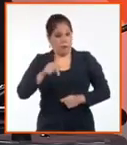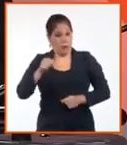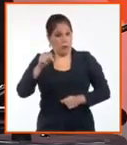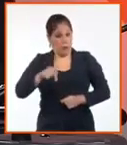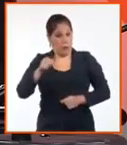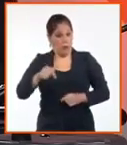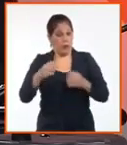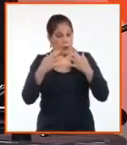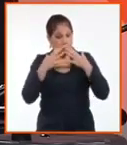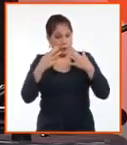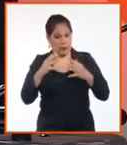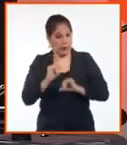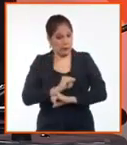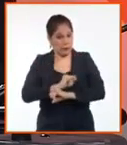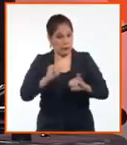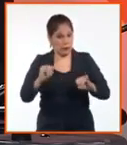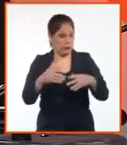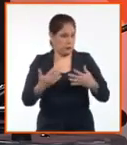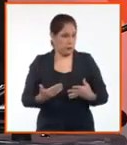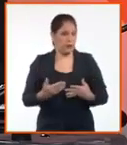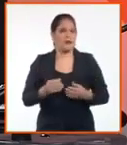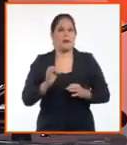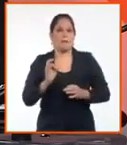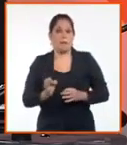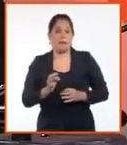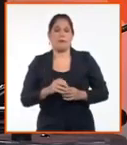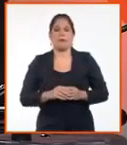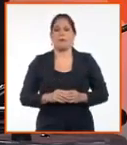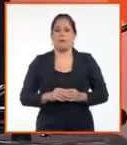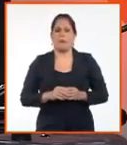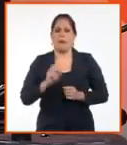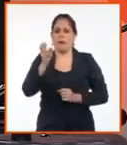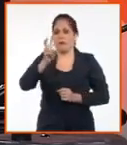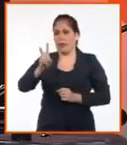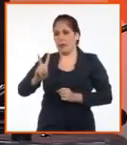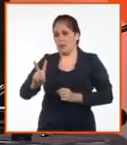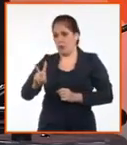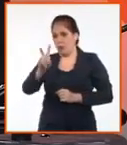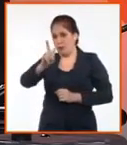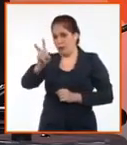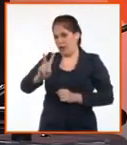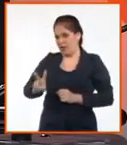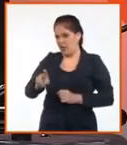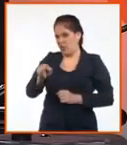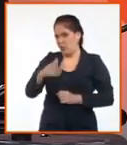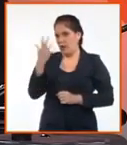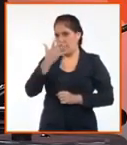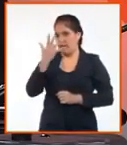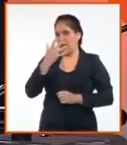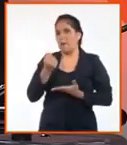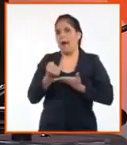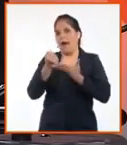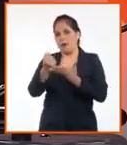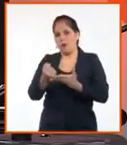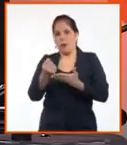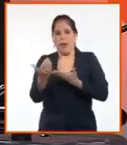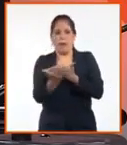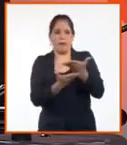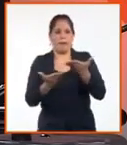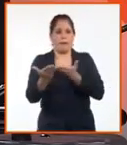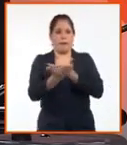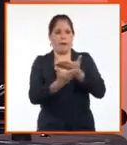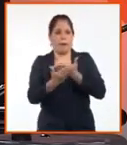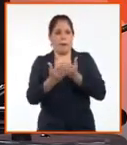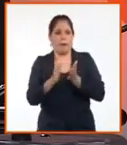jornada el ofrecimiento de venezuela para hacer uno de los garantes del diálogo de paz entre el gobierno